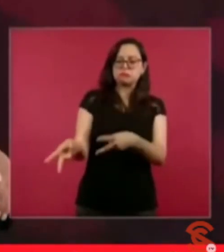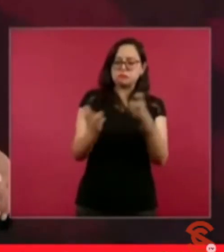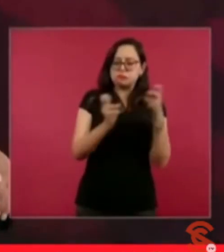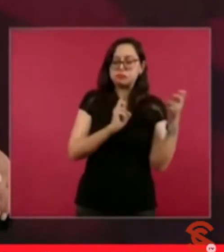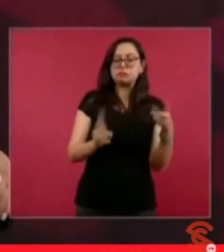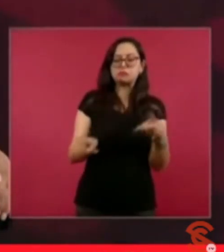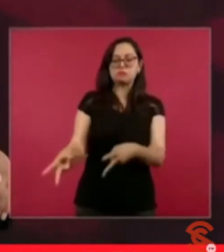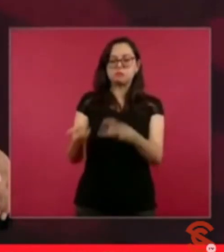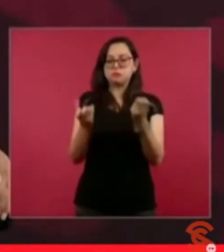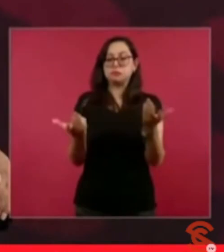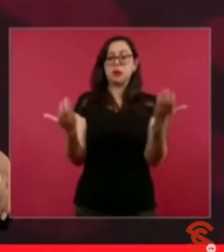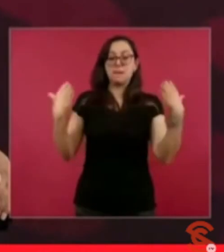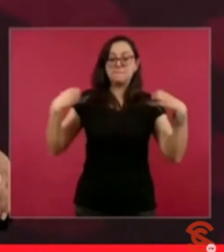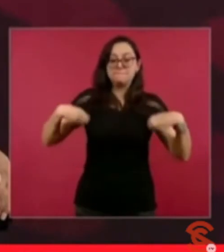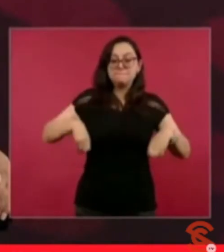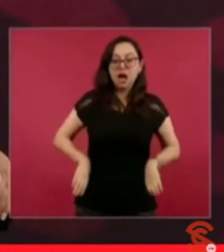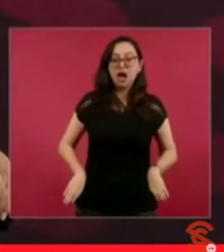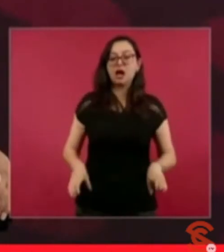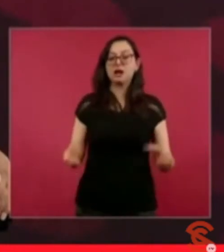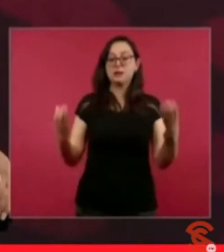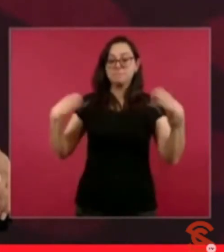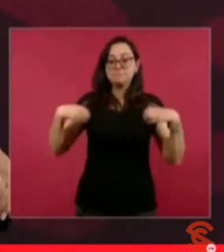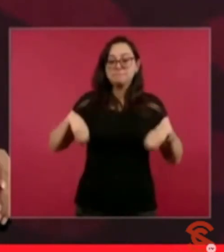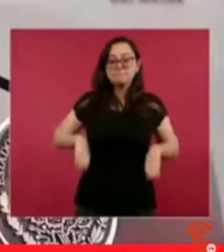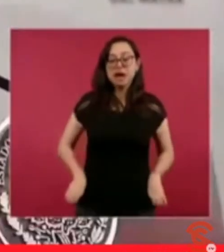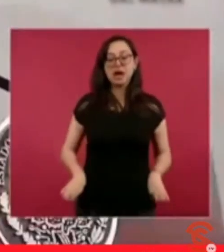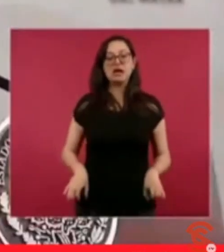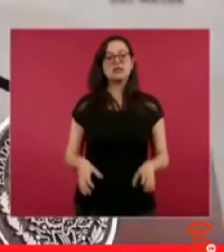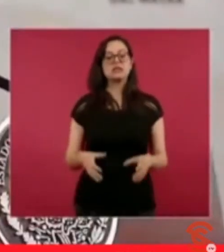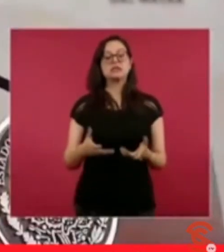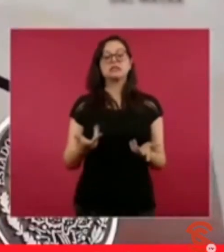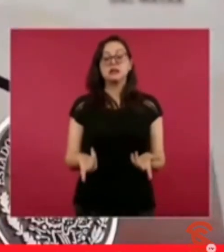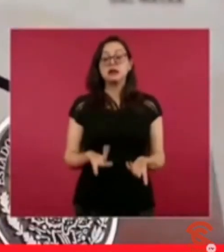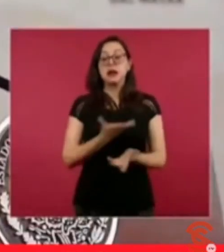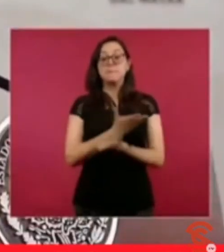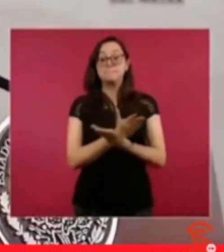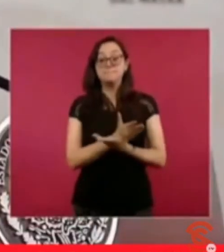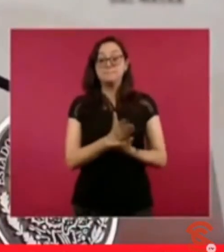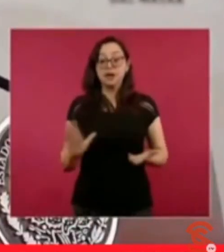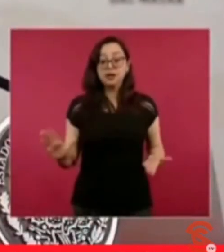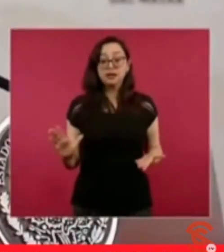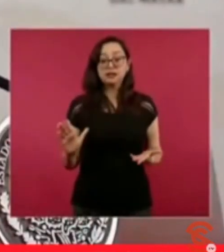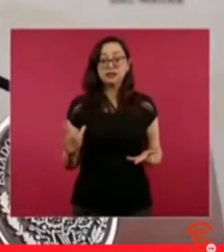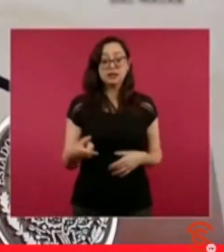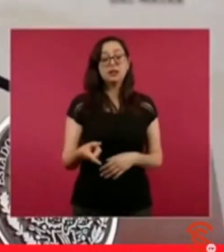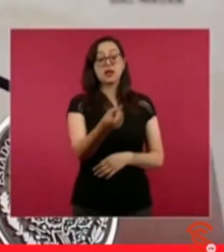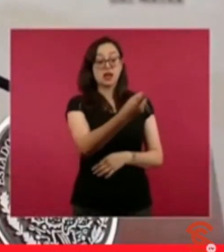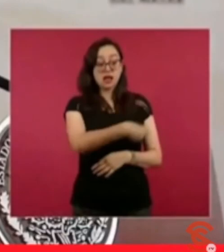han robado. Además son los causantes